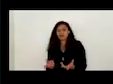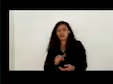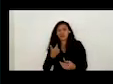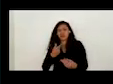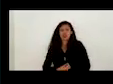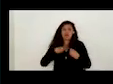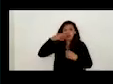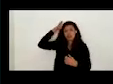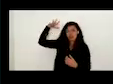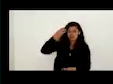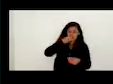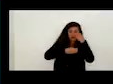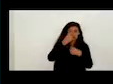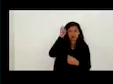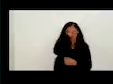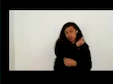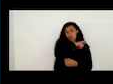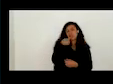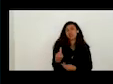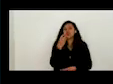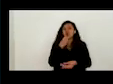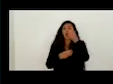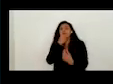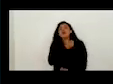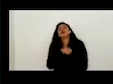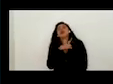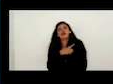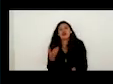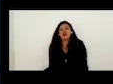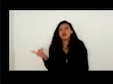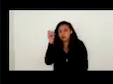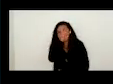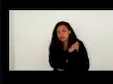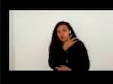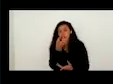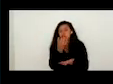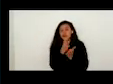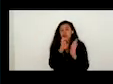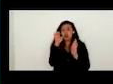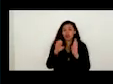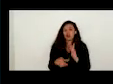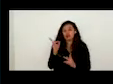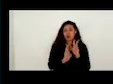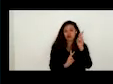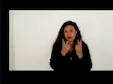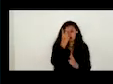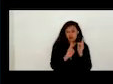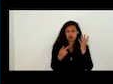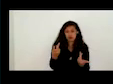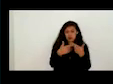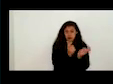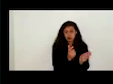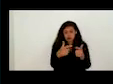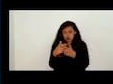adulta y difícilmente van a tener una alimentación saludable. Y este es solo un ejemplo con las verduras, pero puede ser con cualquier grupo